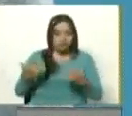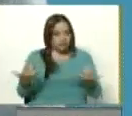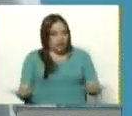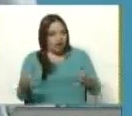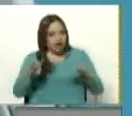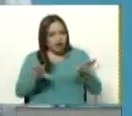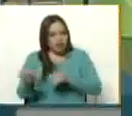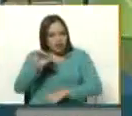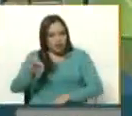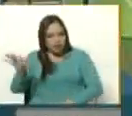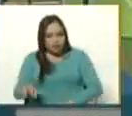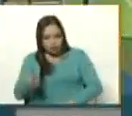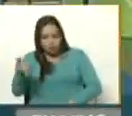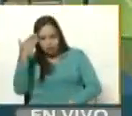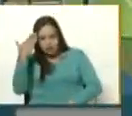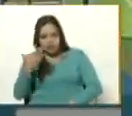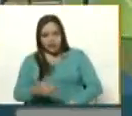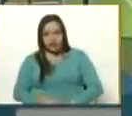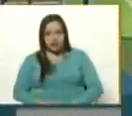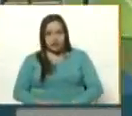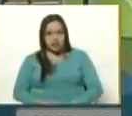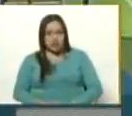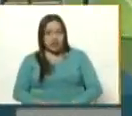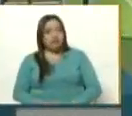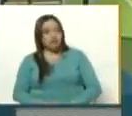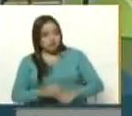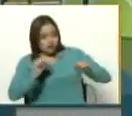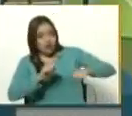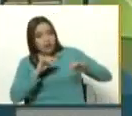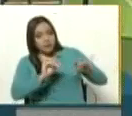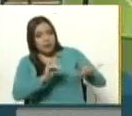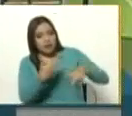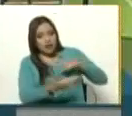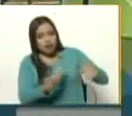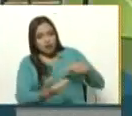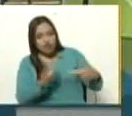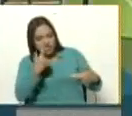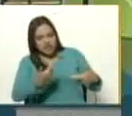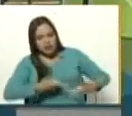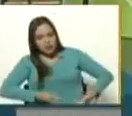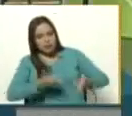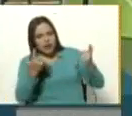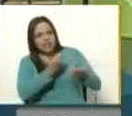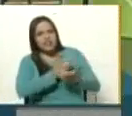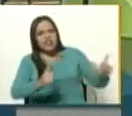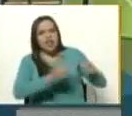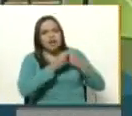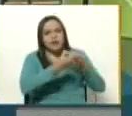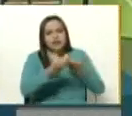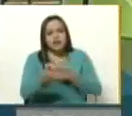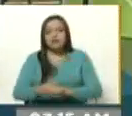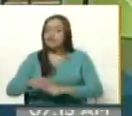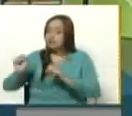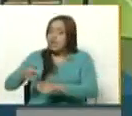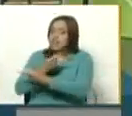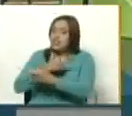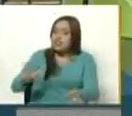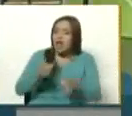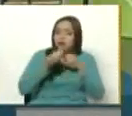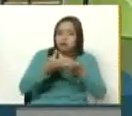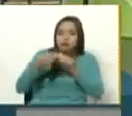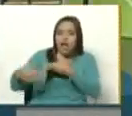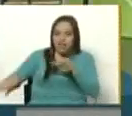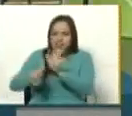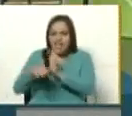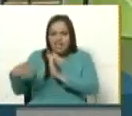está hecha. La misma constitución consagra el derecho a la libertad de claro, expresión. Claro, y es un, la libertad de expresión es un derecho y nuestras comunidades por lo